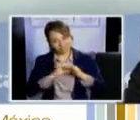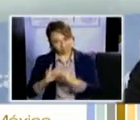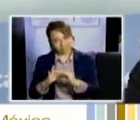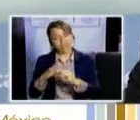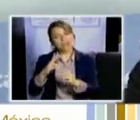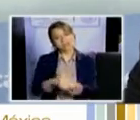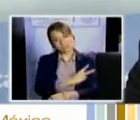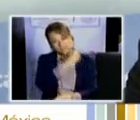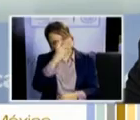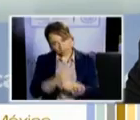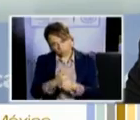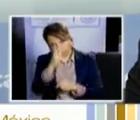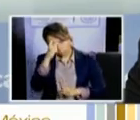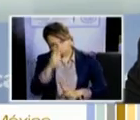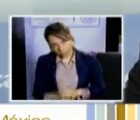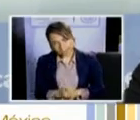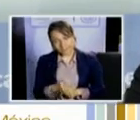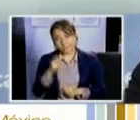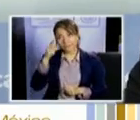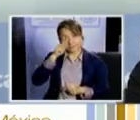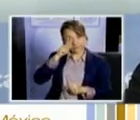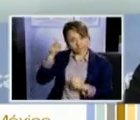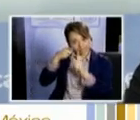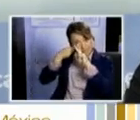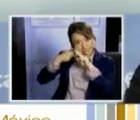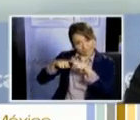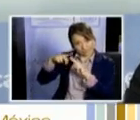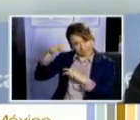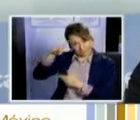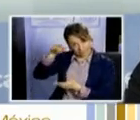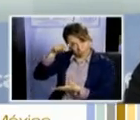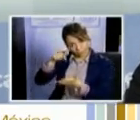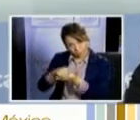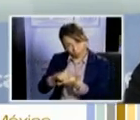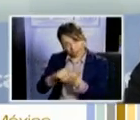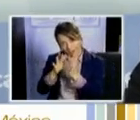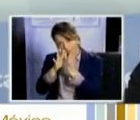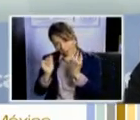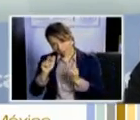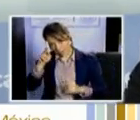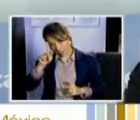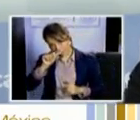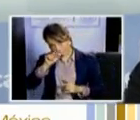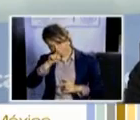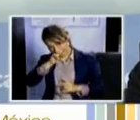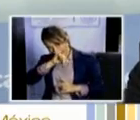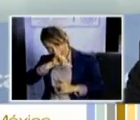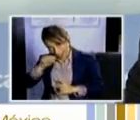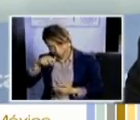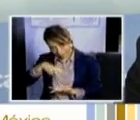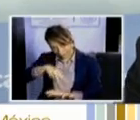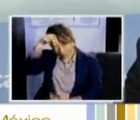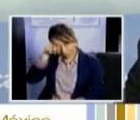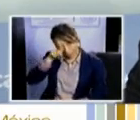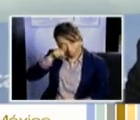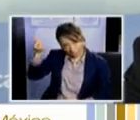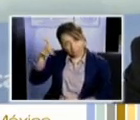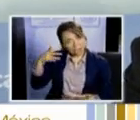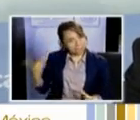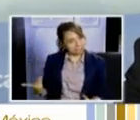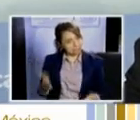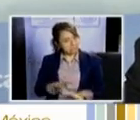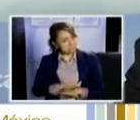no acaba en París, lo dijo Pachauri muy claramente. París no es el final del proceso, quizás sea